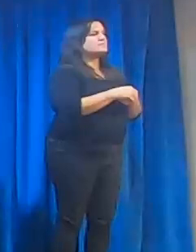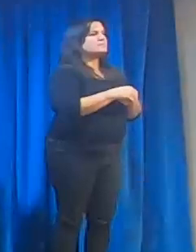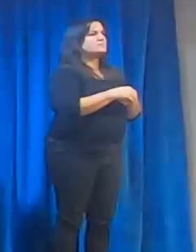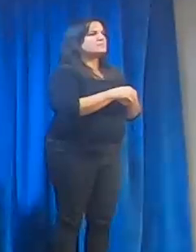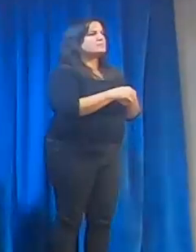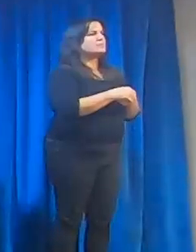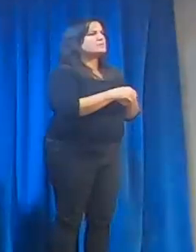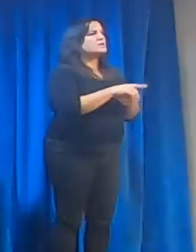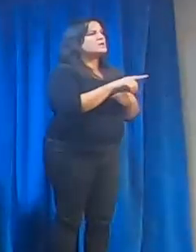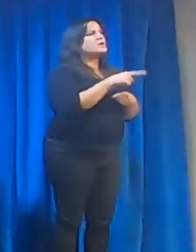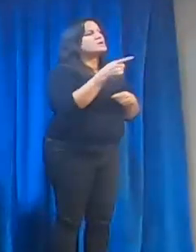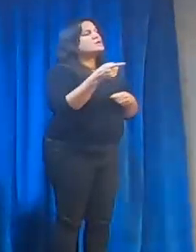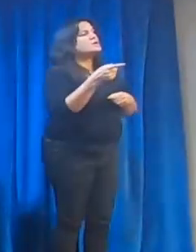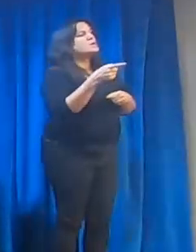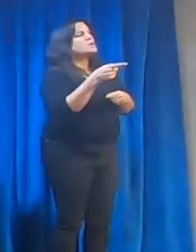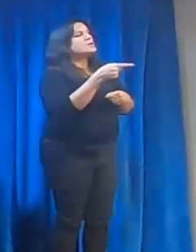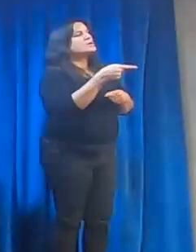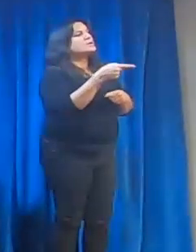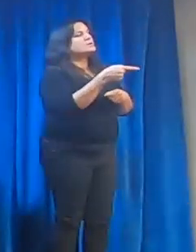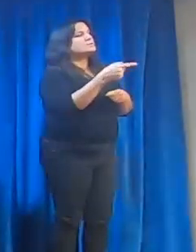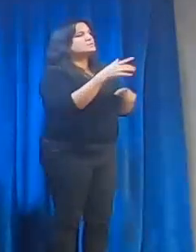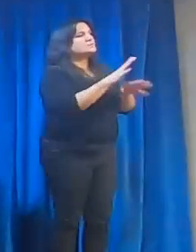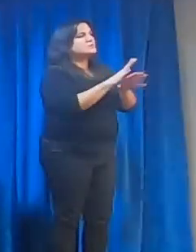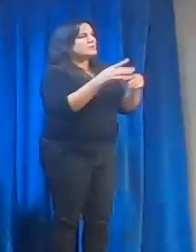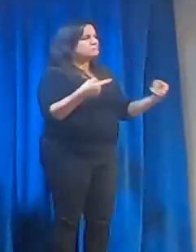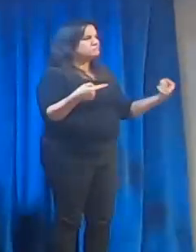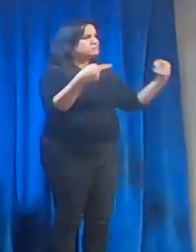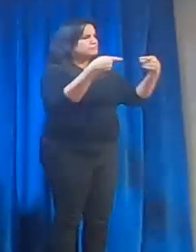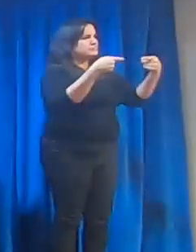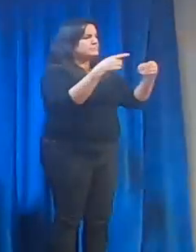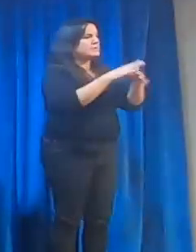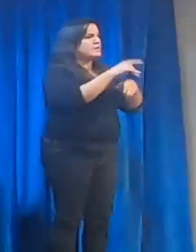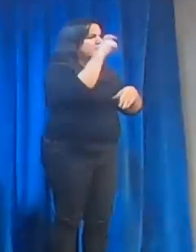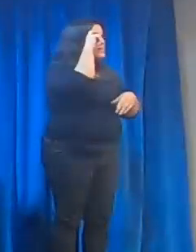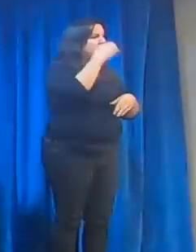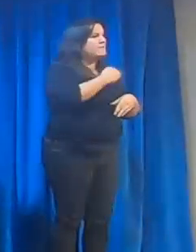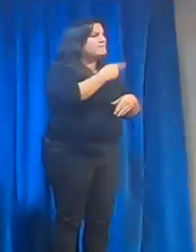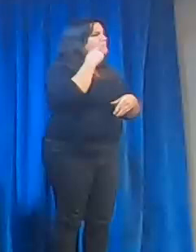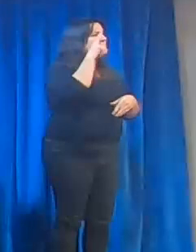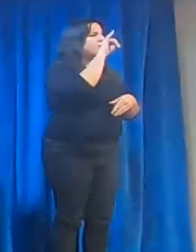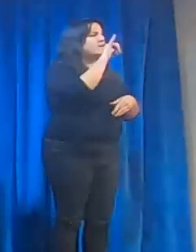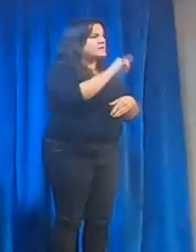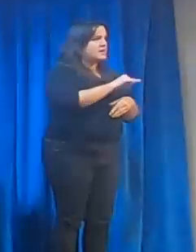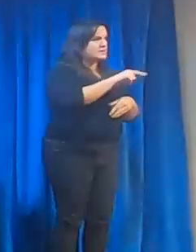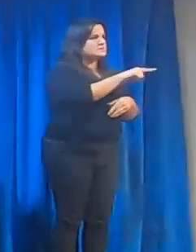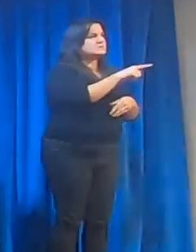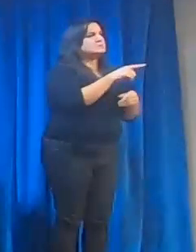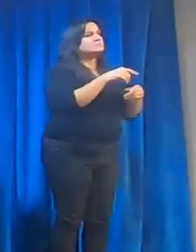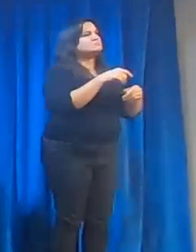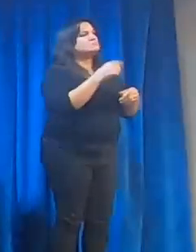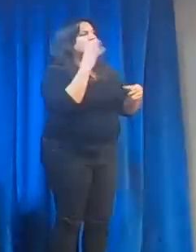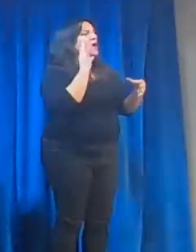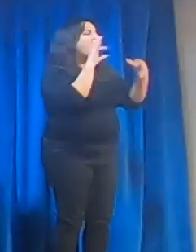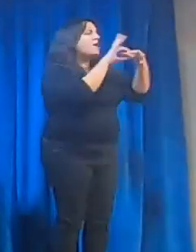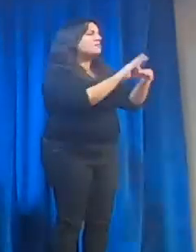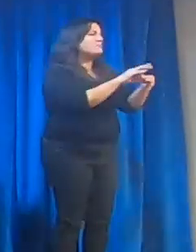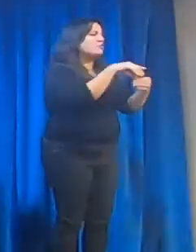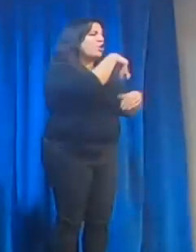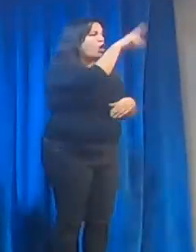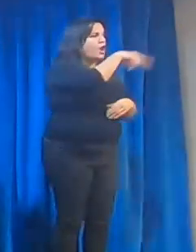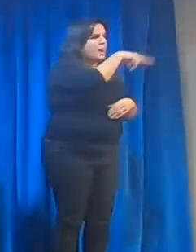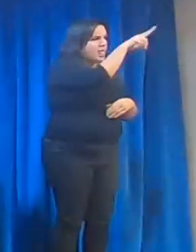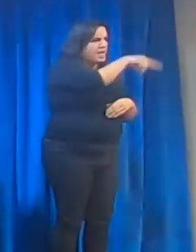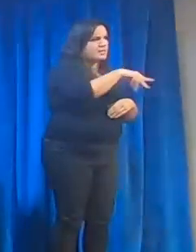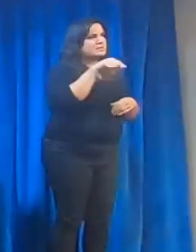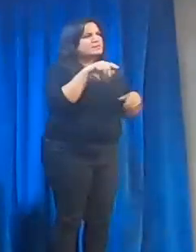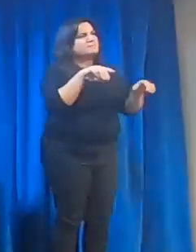la eficiencia sería la contraria. La eficacia sería la ligada con el arte, con la creatividad. La eficiencia es